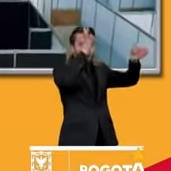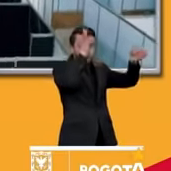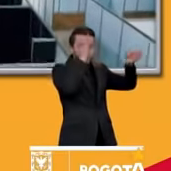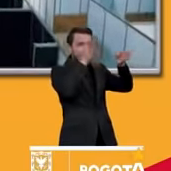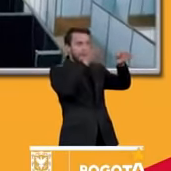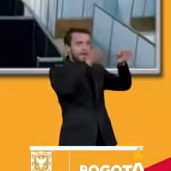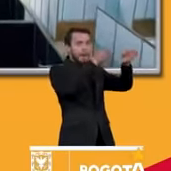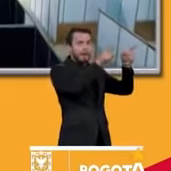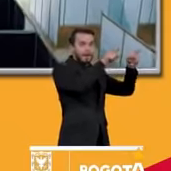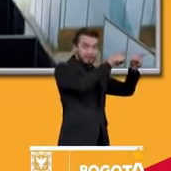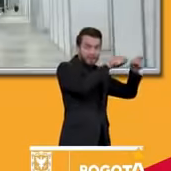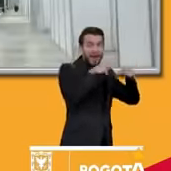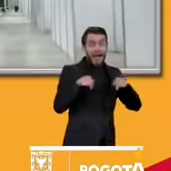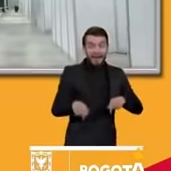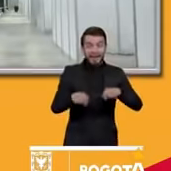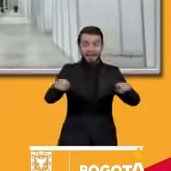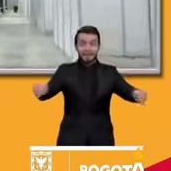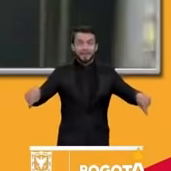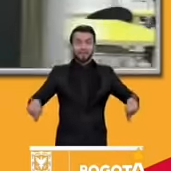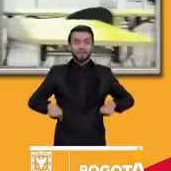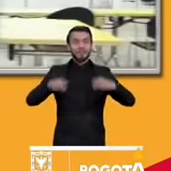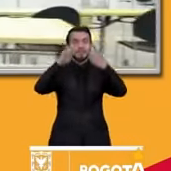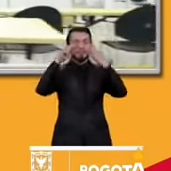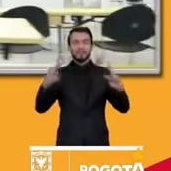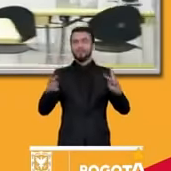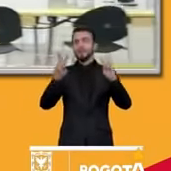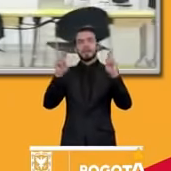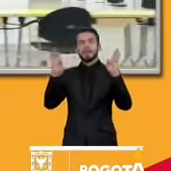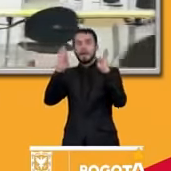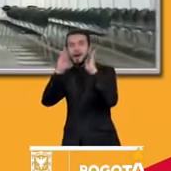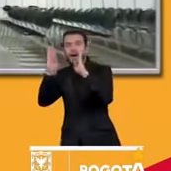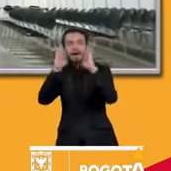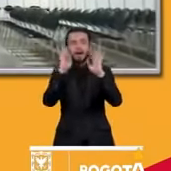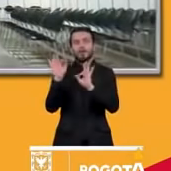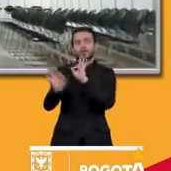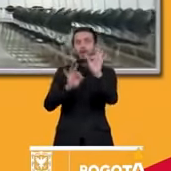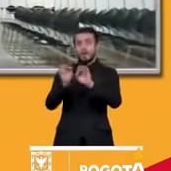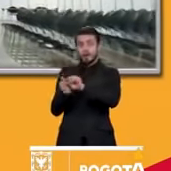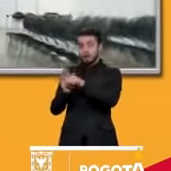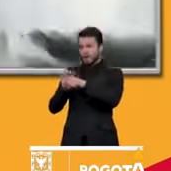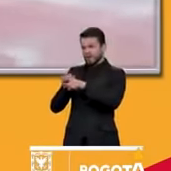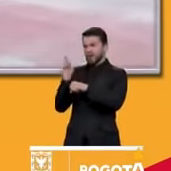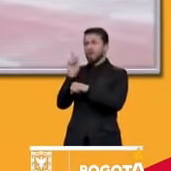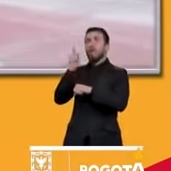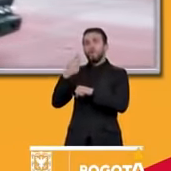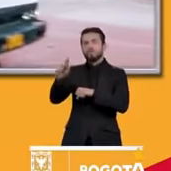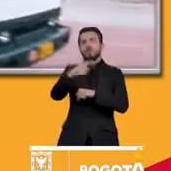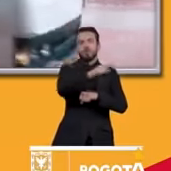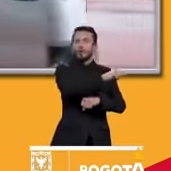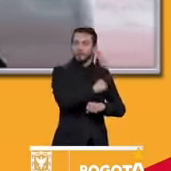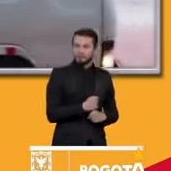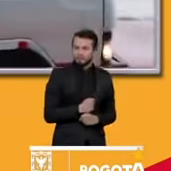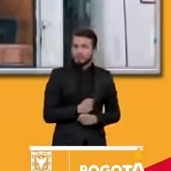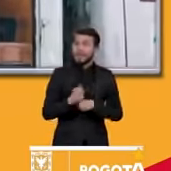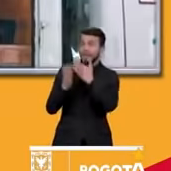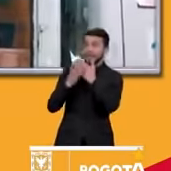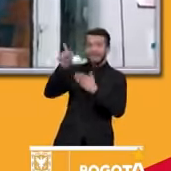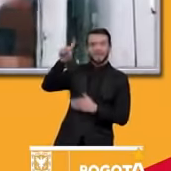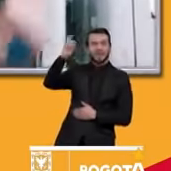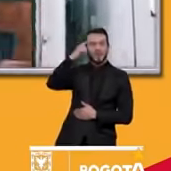han facultado los decretos del Gobierno Nacional, fue una solicitud que le hicimos al Gobierno Nacional, nosotros necesitamos volvernos, nuestra Secretaría de